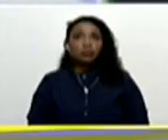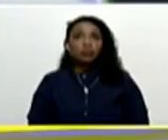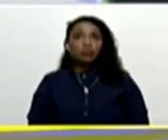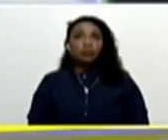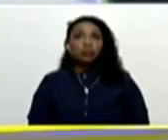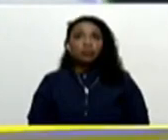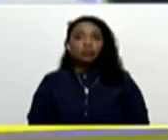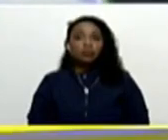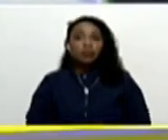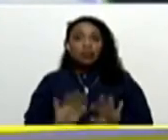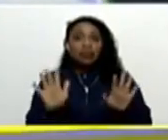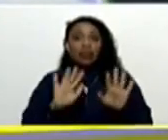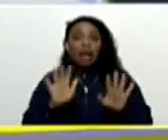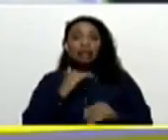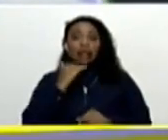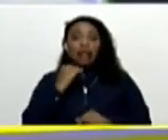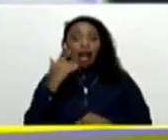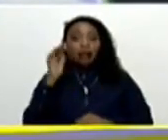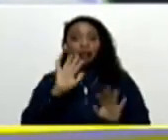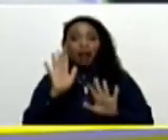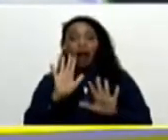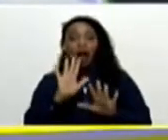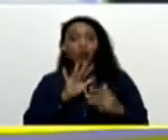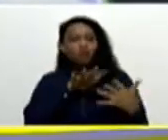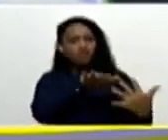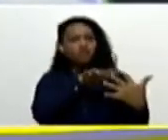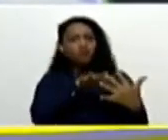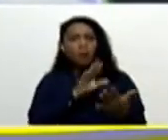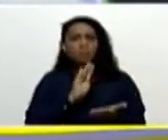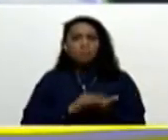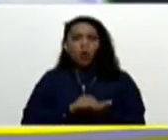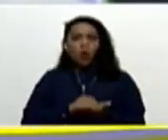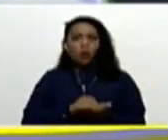Ya estamos en una guerra de posiciones.